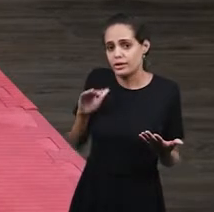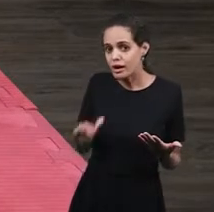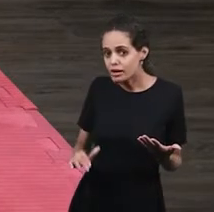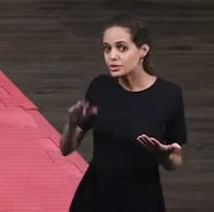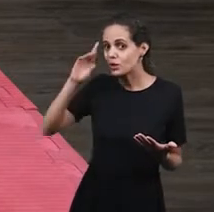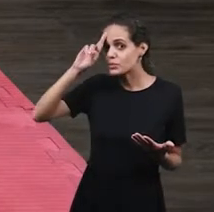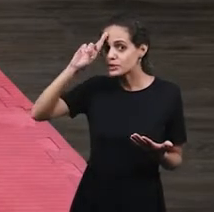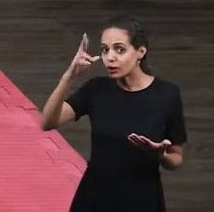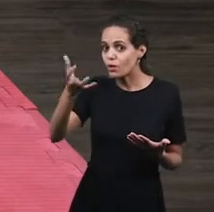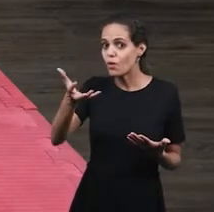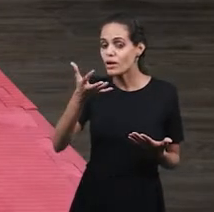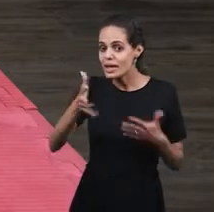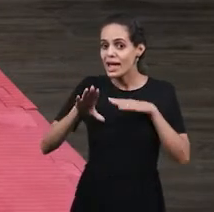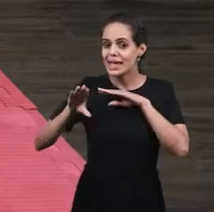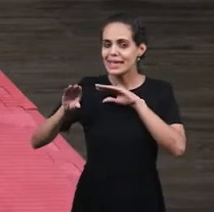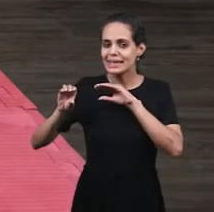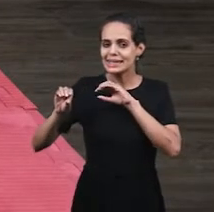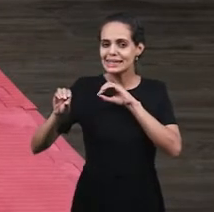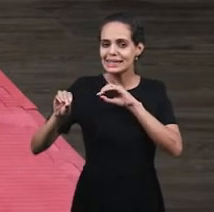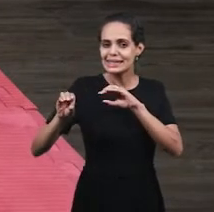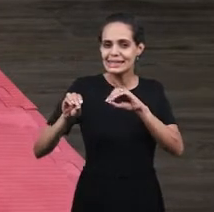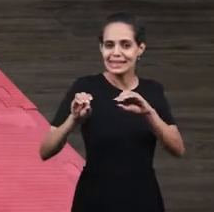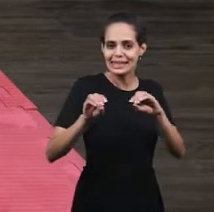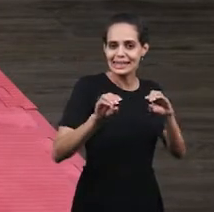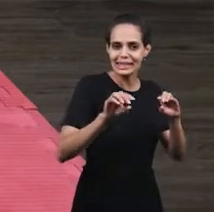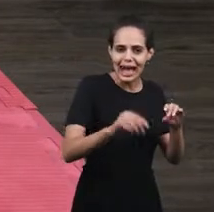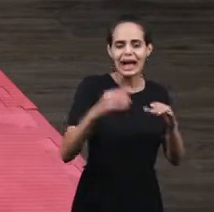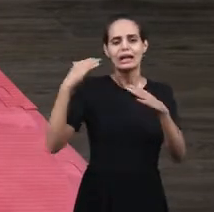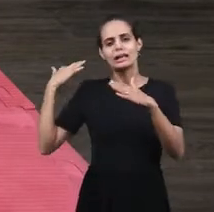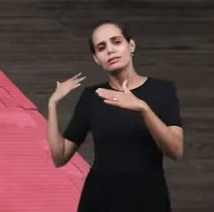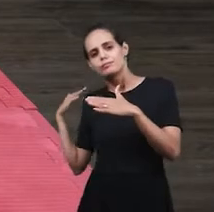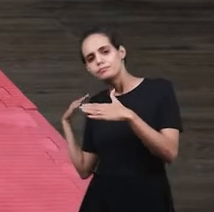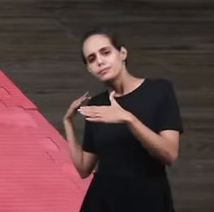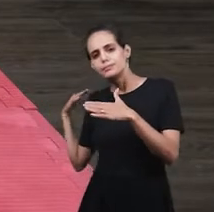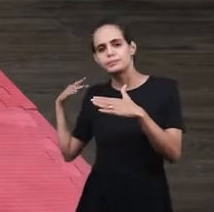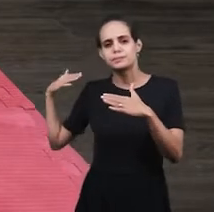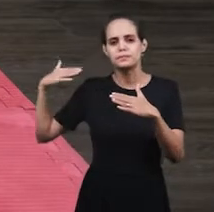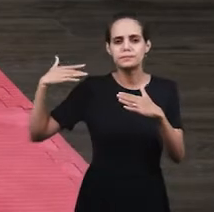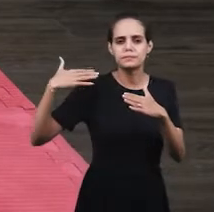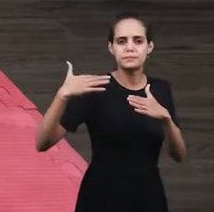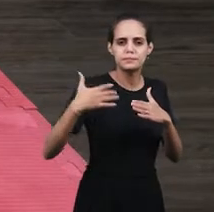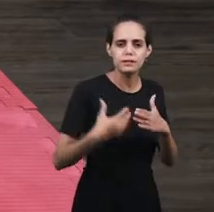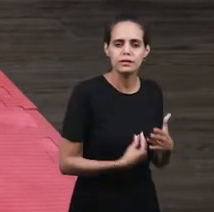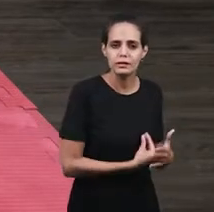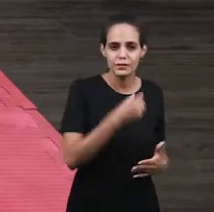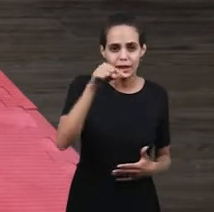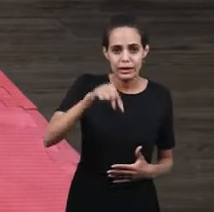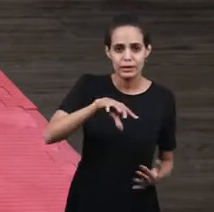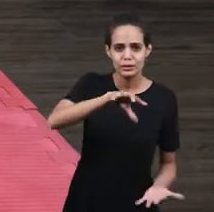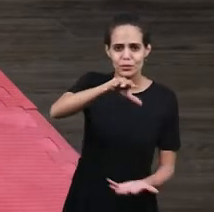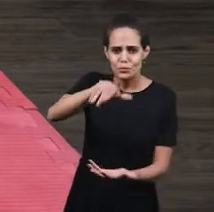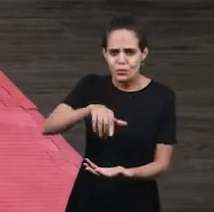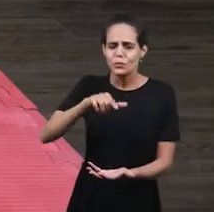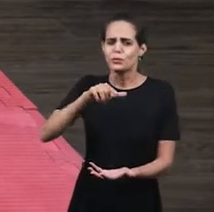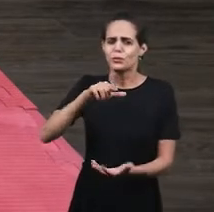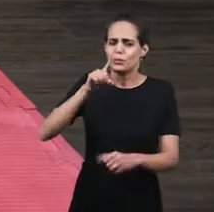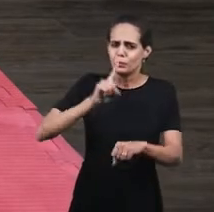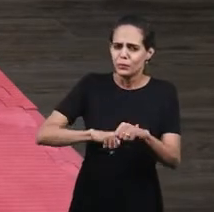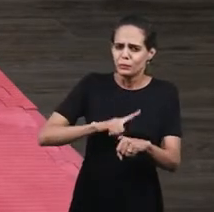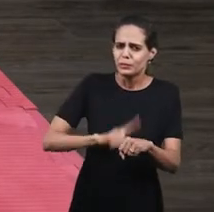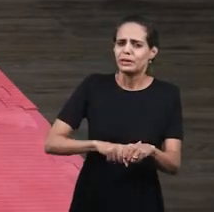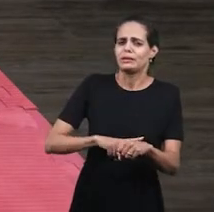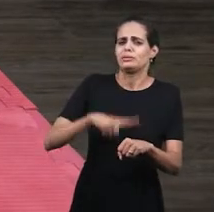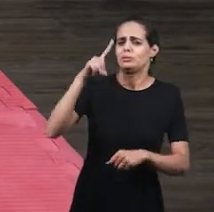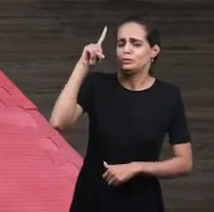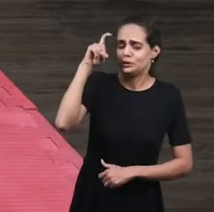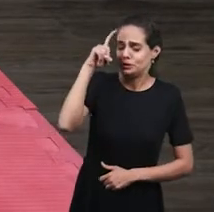el Señor quiere enseñarnos que a lo largo de nuestra vida en este mundo pasaremos por